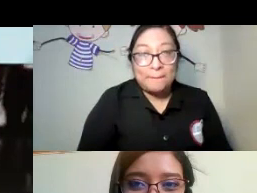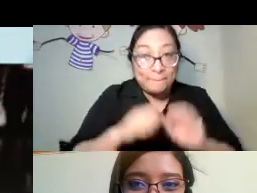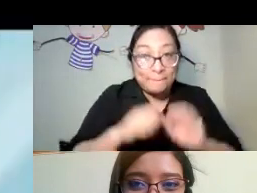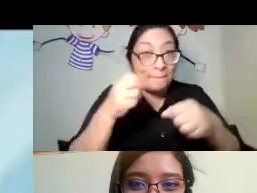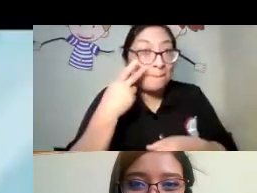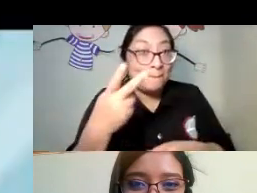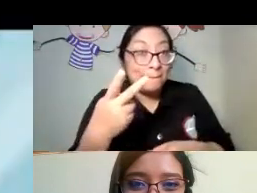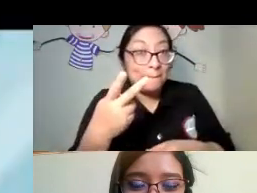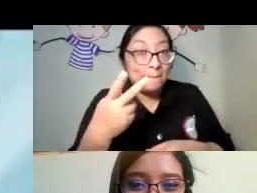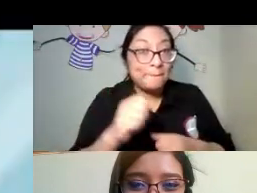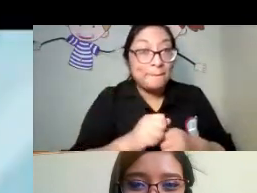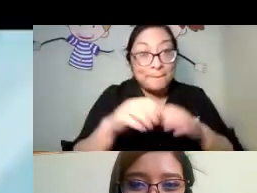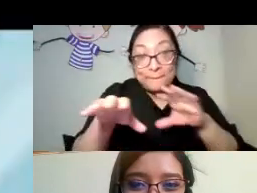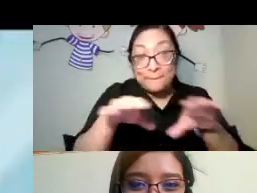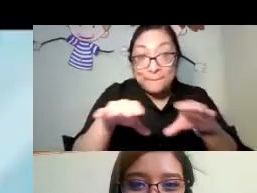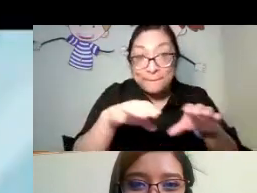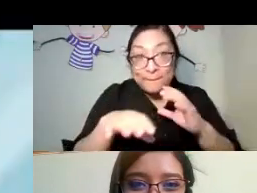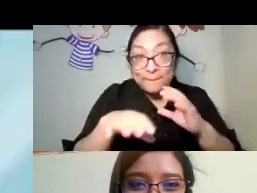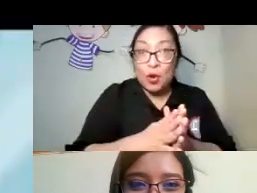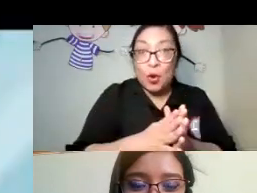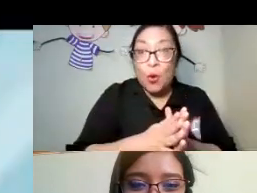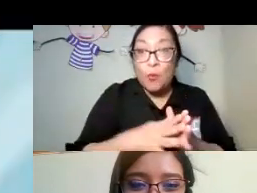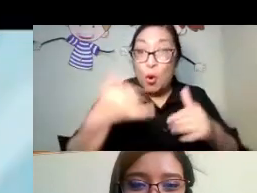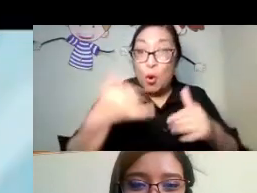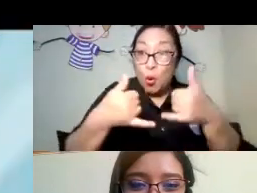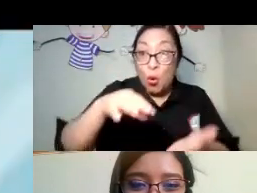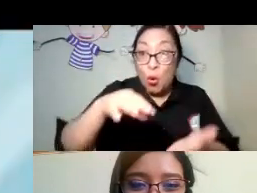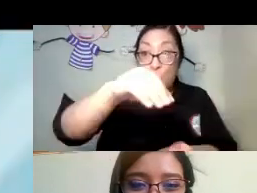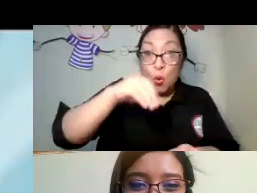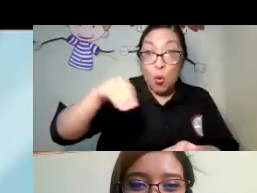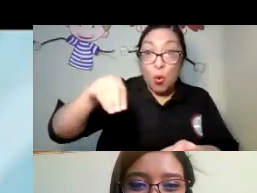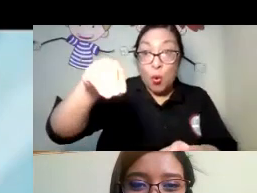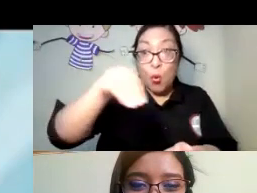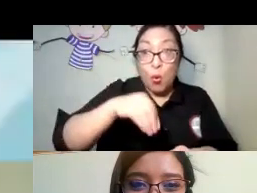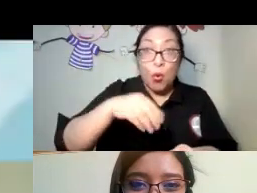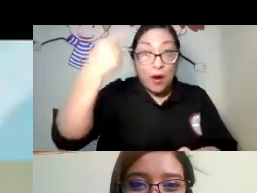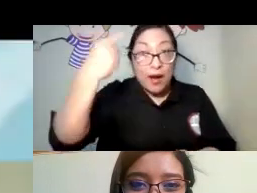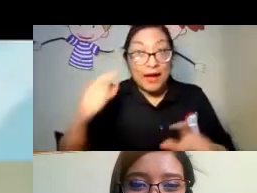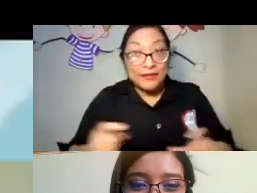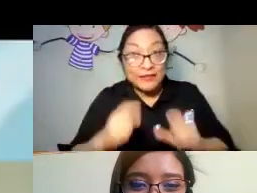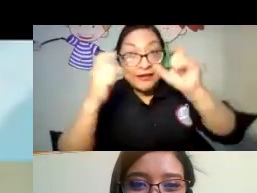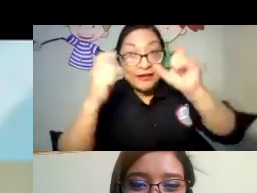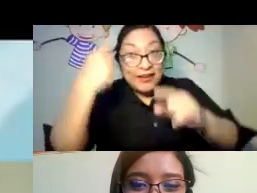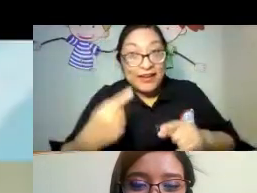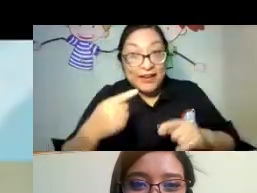diferentes actividades tales como la Día del Niño, diferentes actos cívicos,